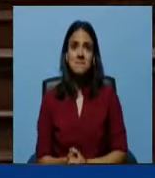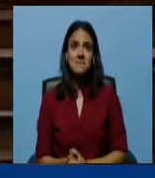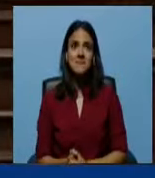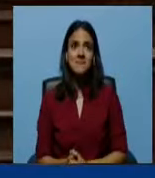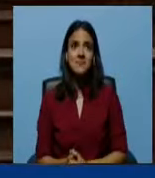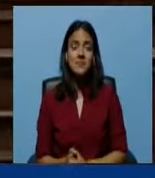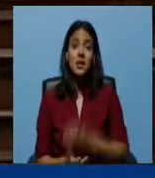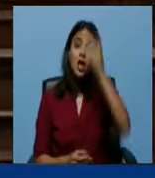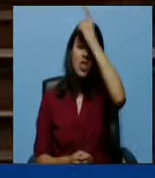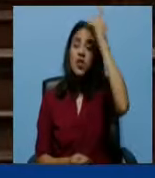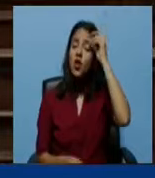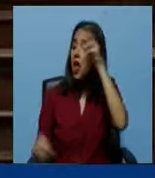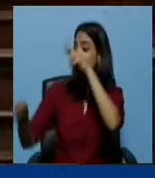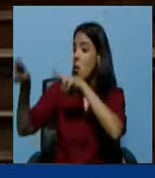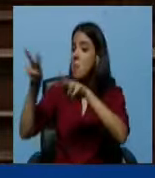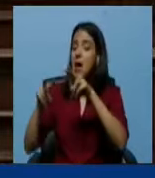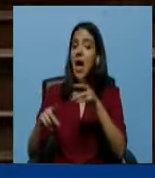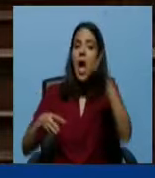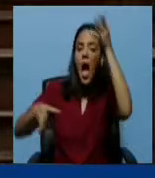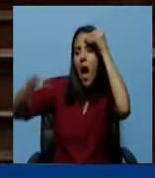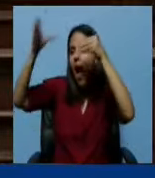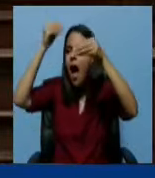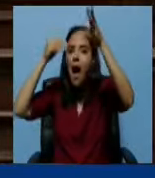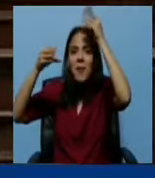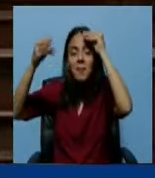Diosdado está aprendiendo de ti, me dice.